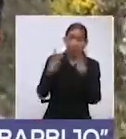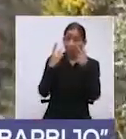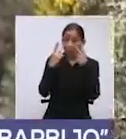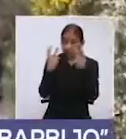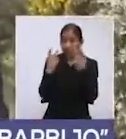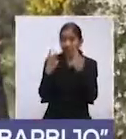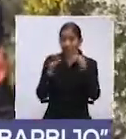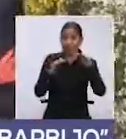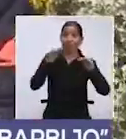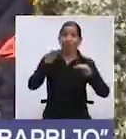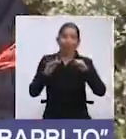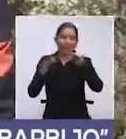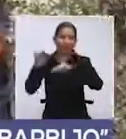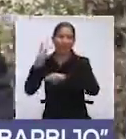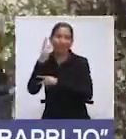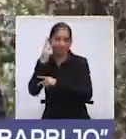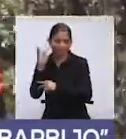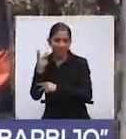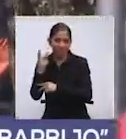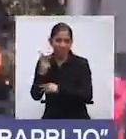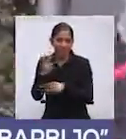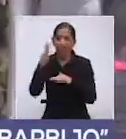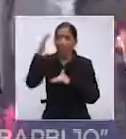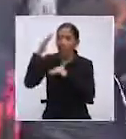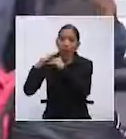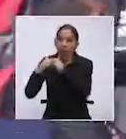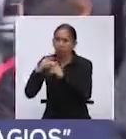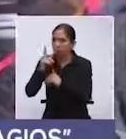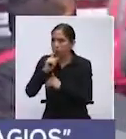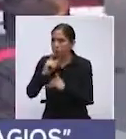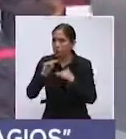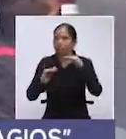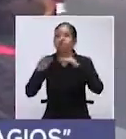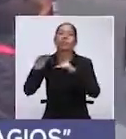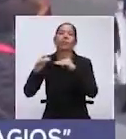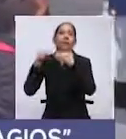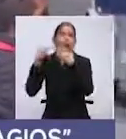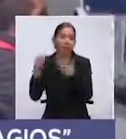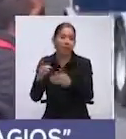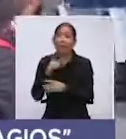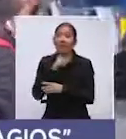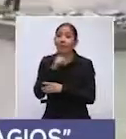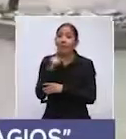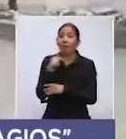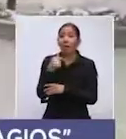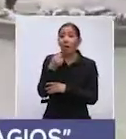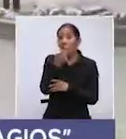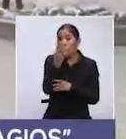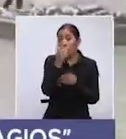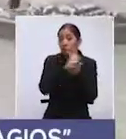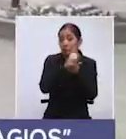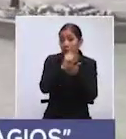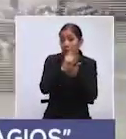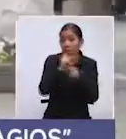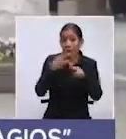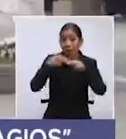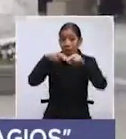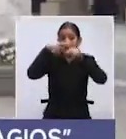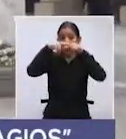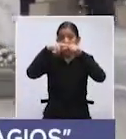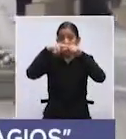estamos en ese comportamiento de la pandemia. Vamos a tener semanas que van a descender, semanas que